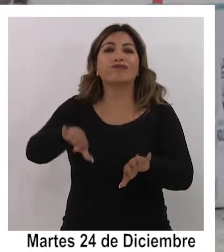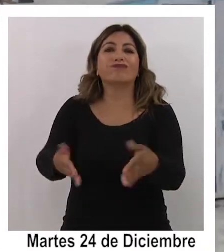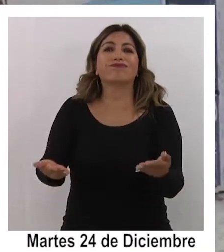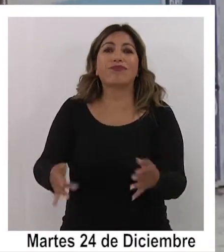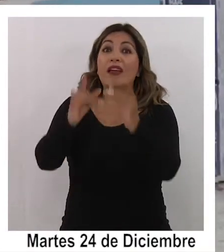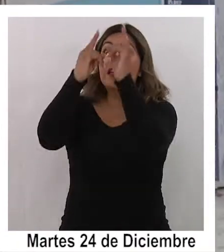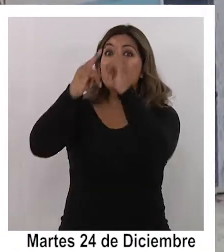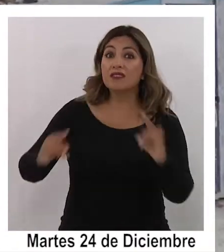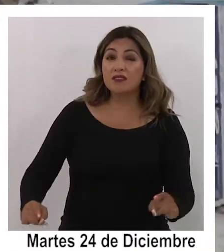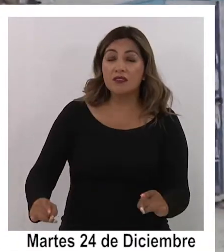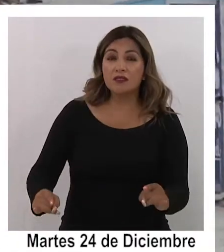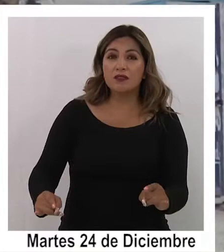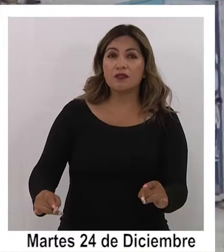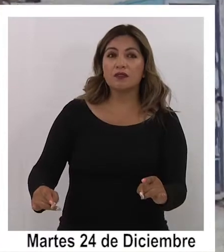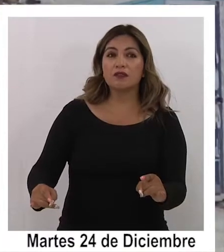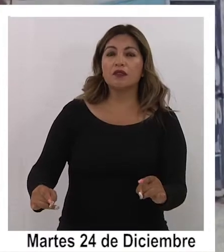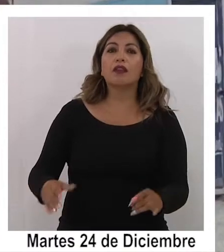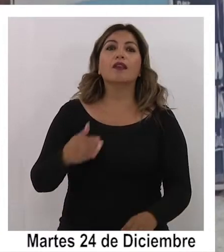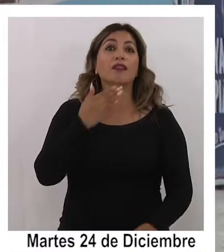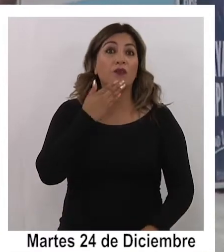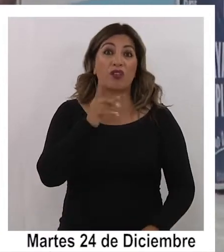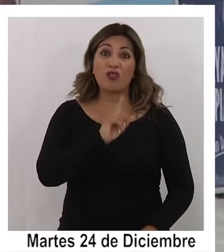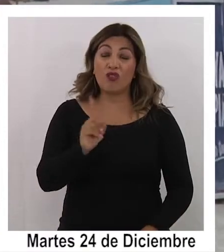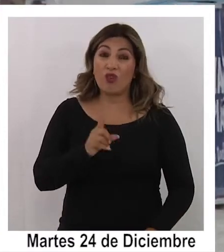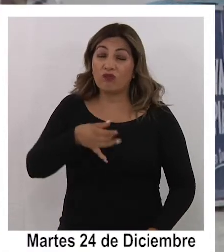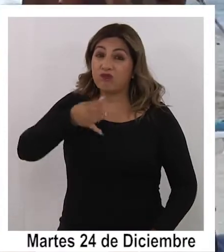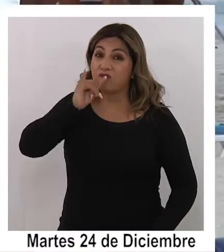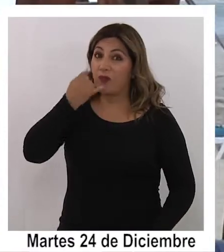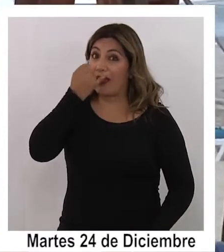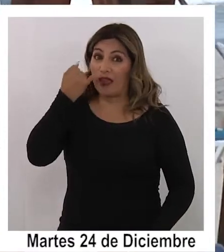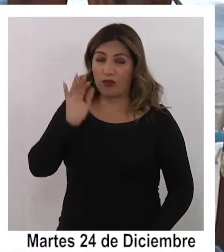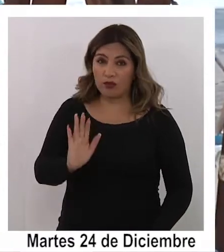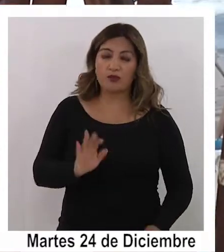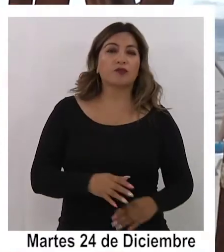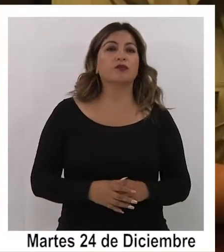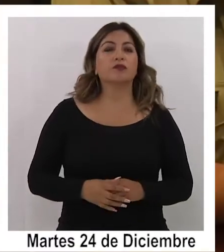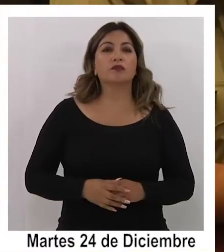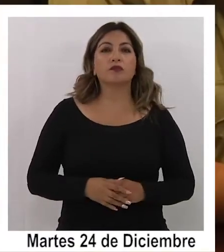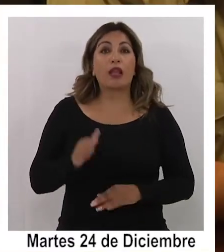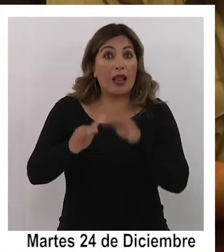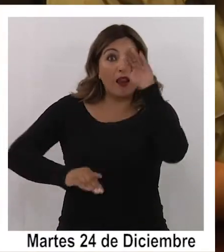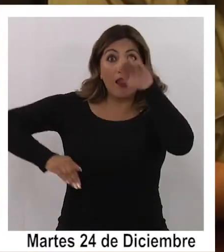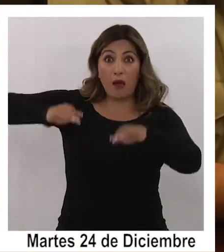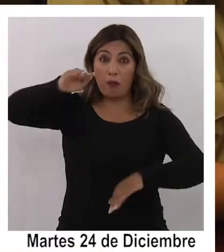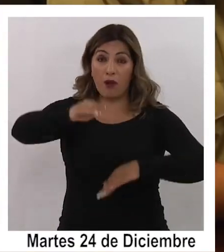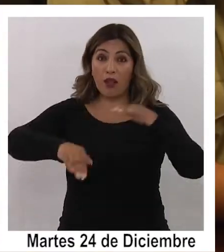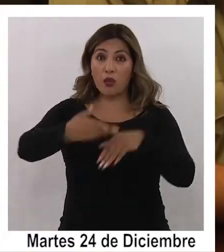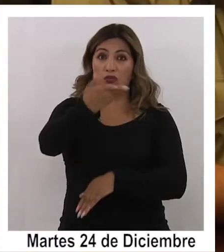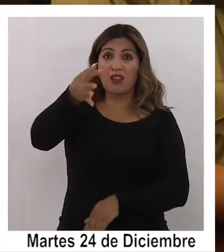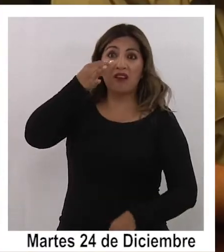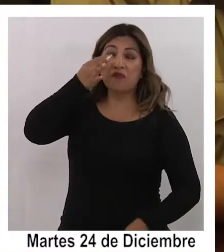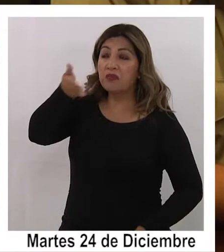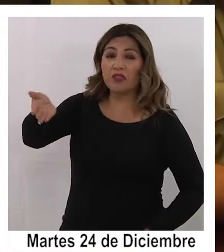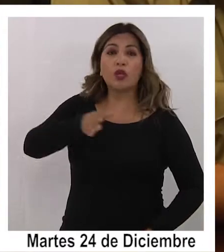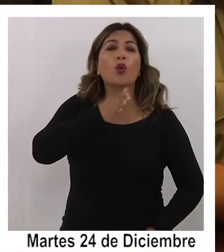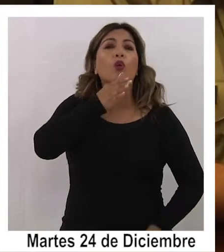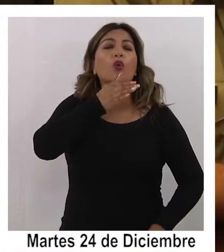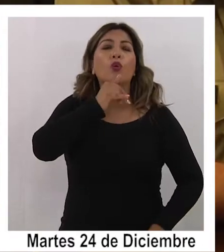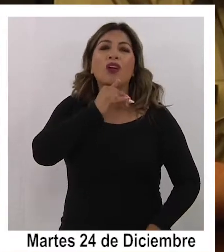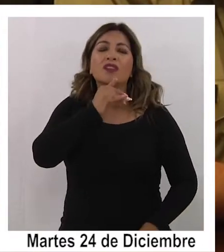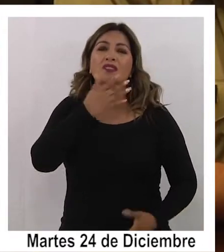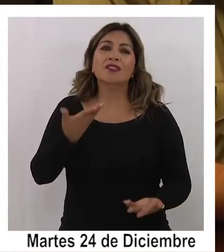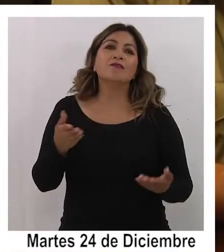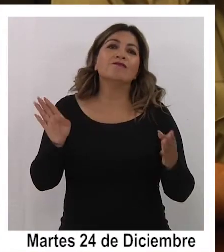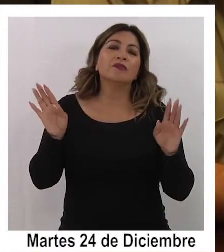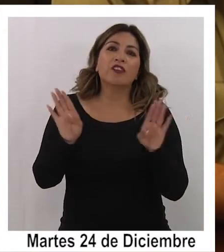fogatas, acampar ni tampoco ingerir alcohol o drogas. Bueno, la playa, como tú ves, no va